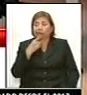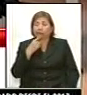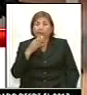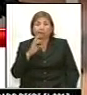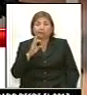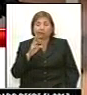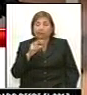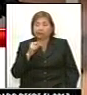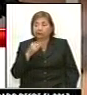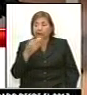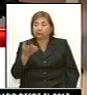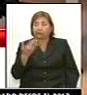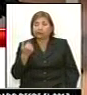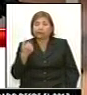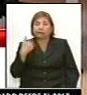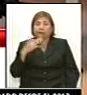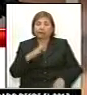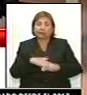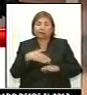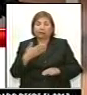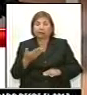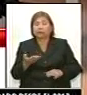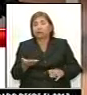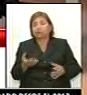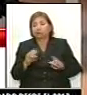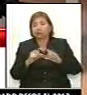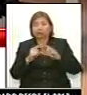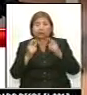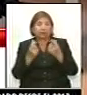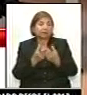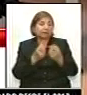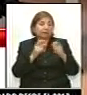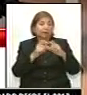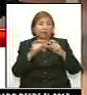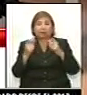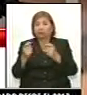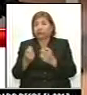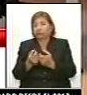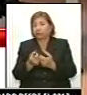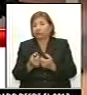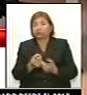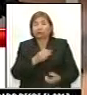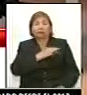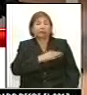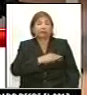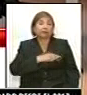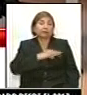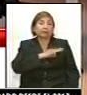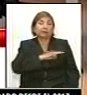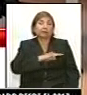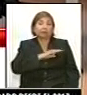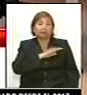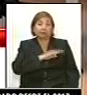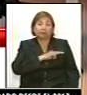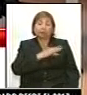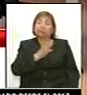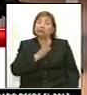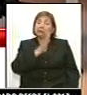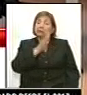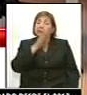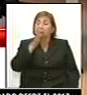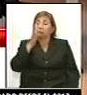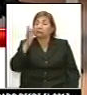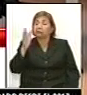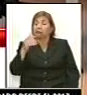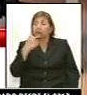Jeffrey Daniels antes y después, creo que se había llevado distintos grupos de misiones. Entonces, y ahí Jeffrey